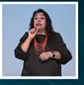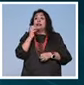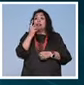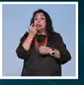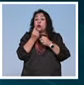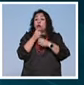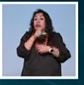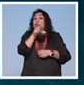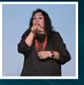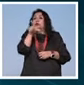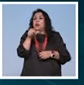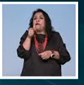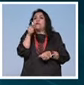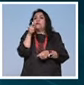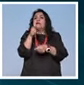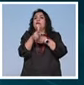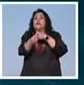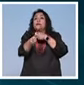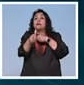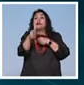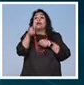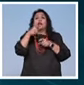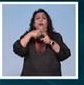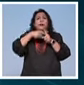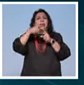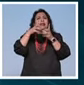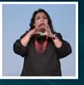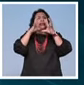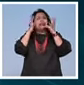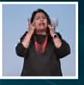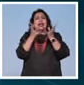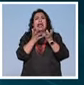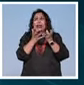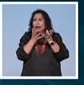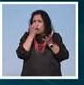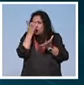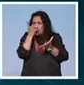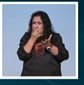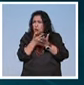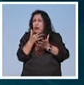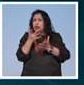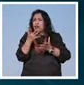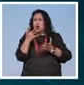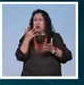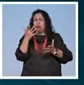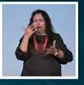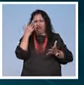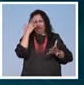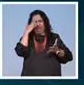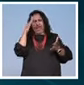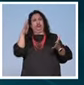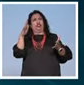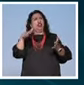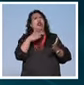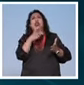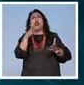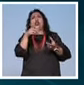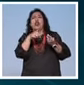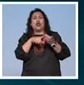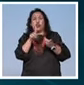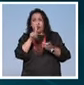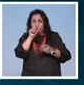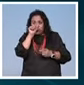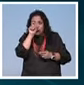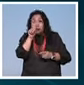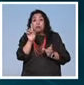años después, han descubierto que el clima de la Tierra no es lo único que puede hacer que las aves se desvíen de su rumbo, sino